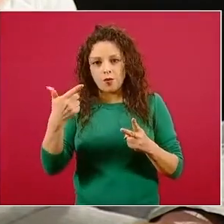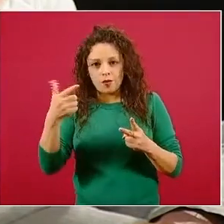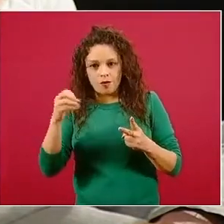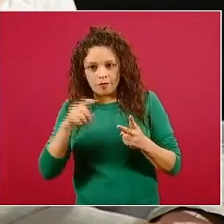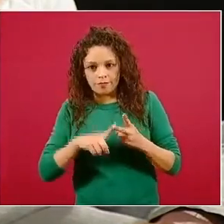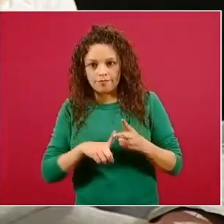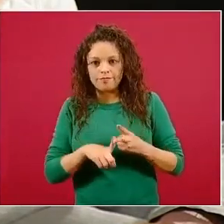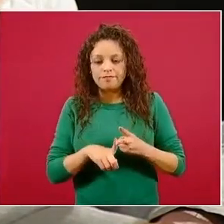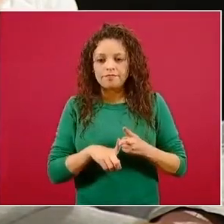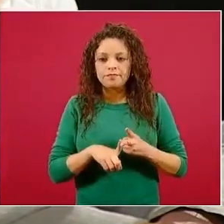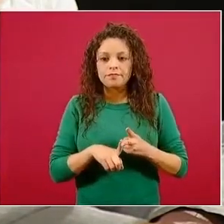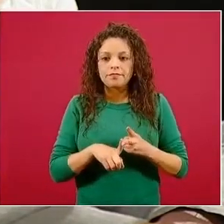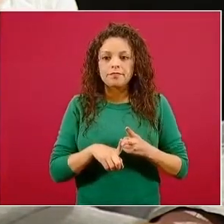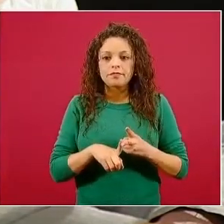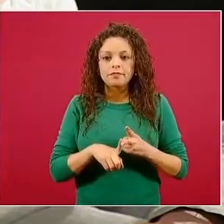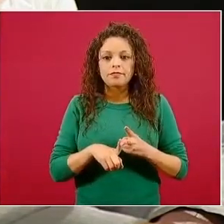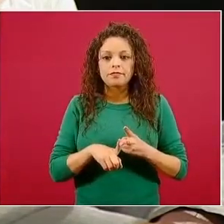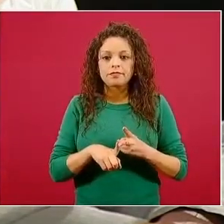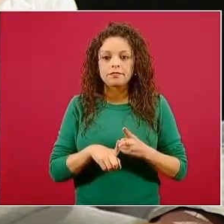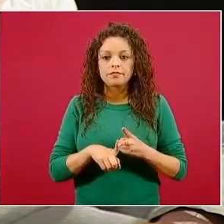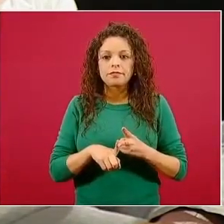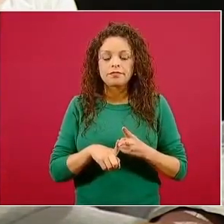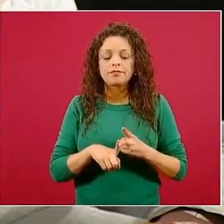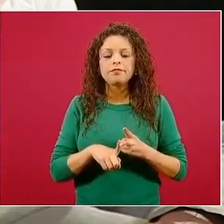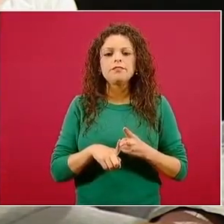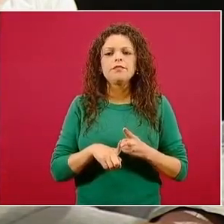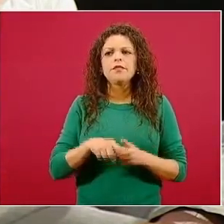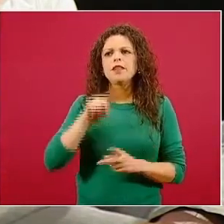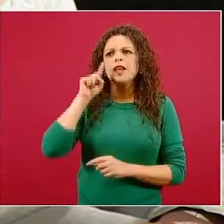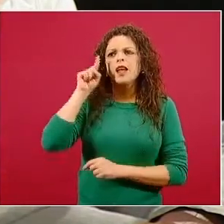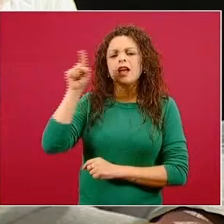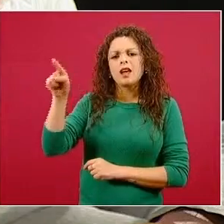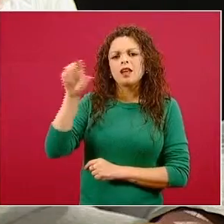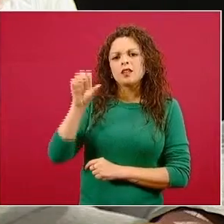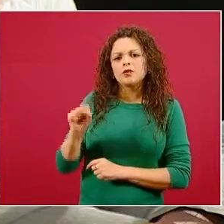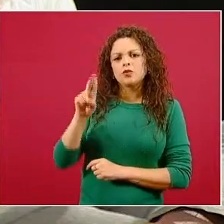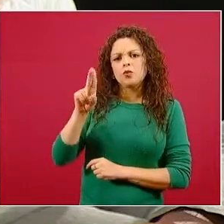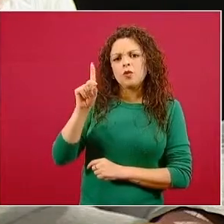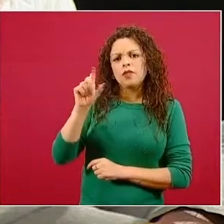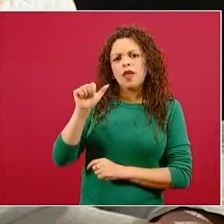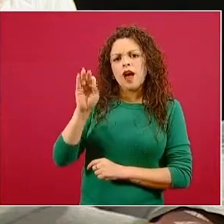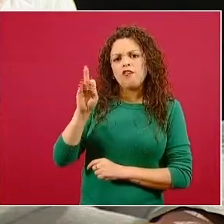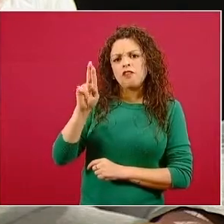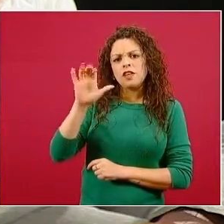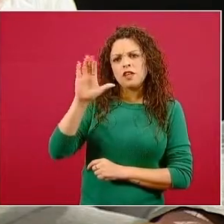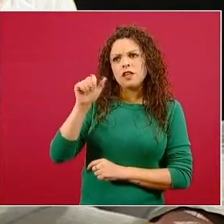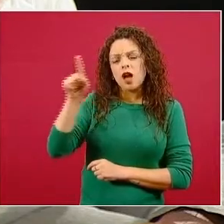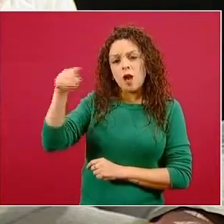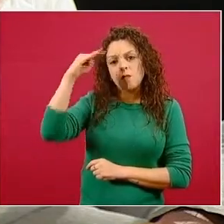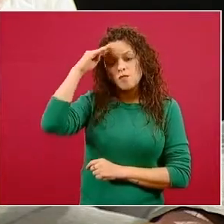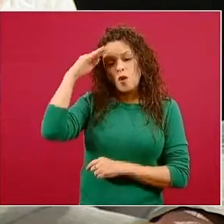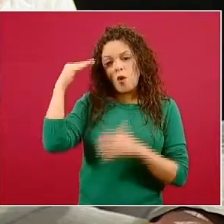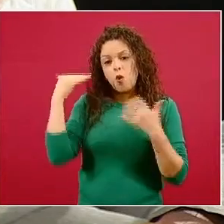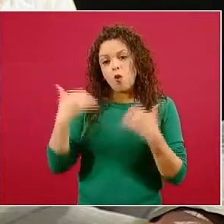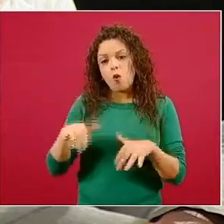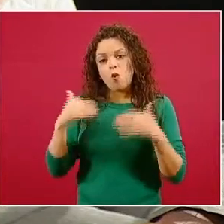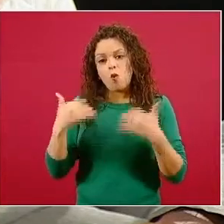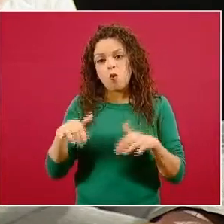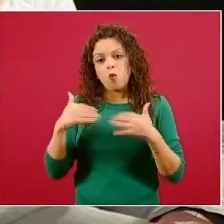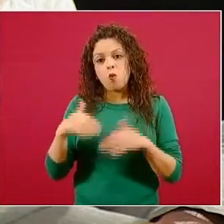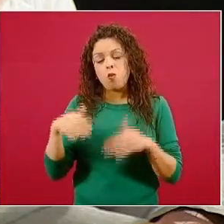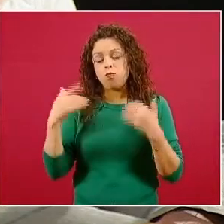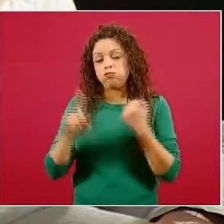Resulta que en Sudáfrica se esperaba un aumento enorme de la pandemia. Sudáfrica es un